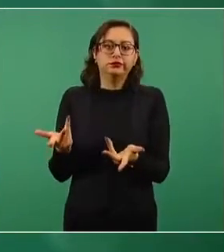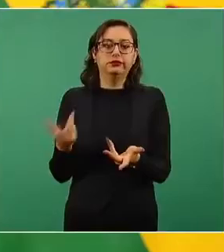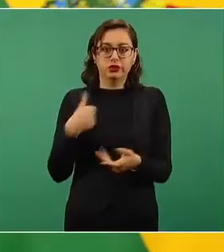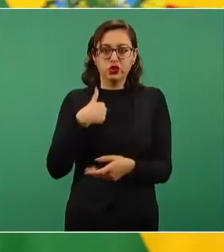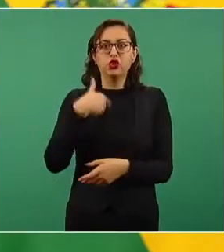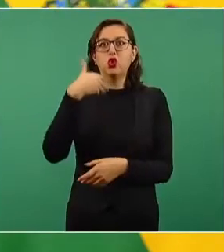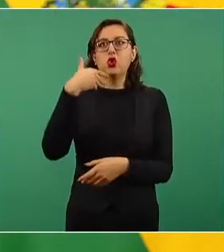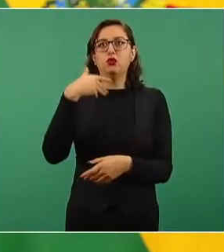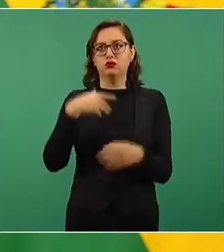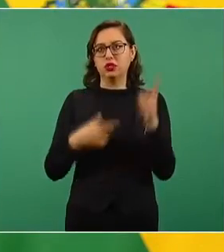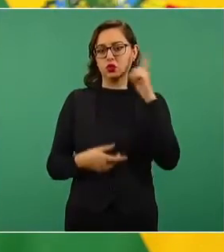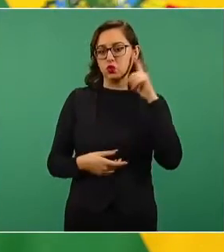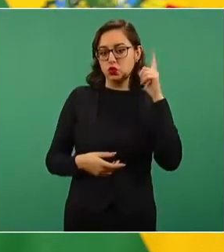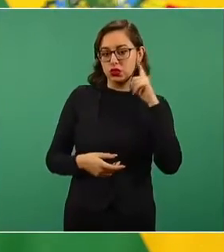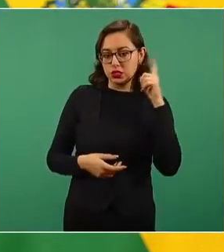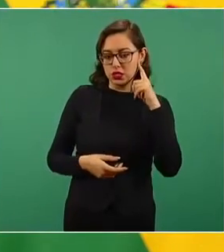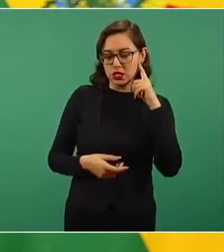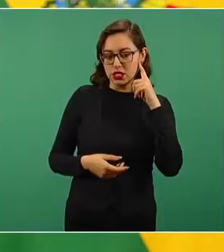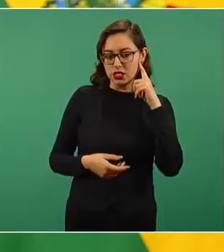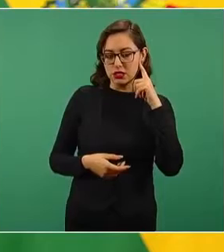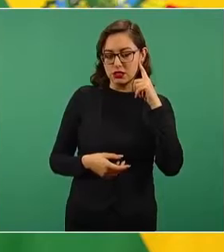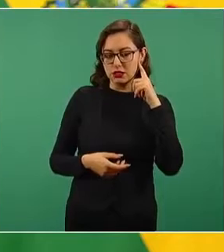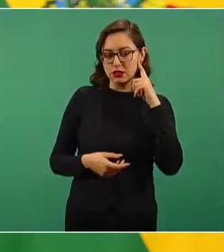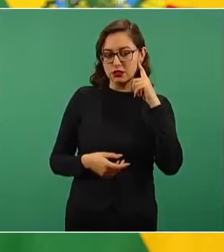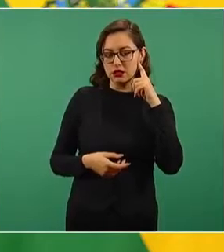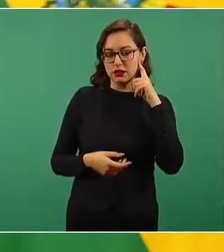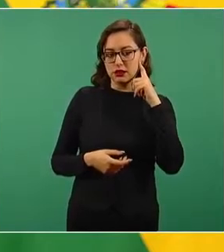entendido que ya